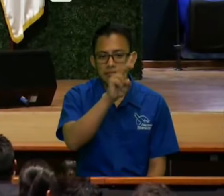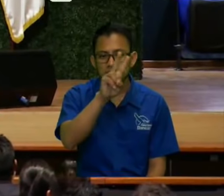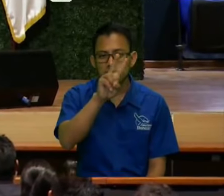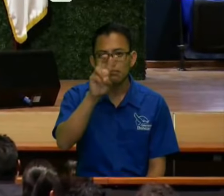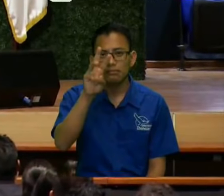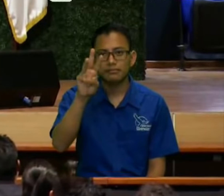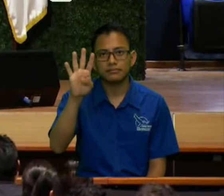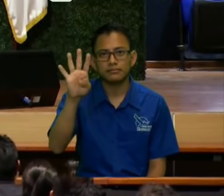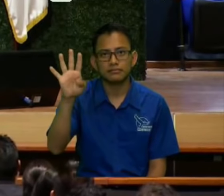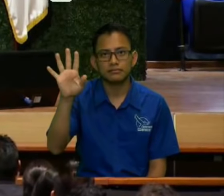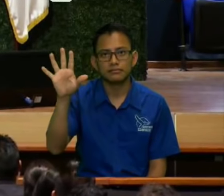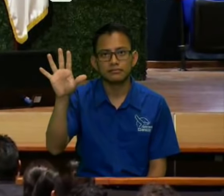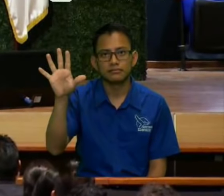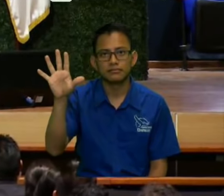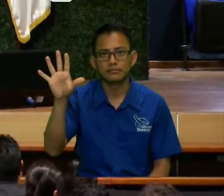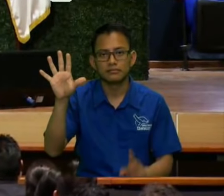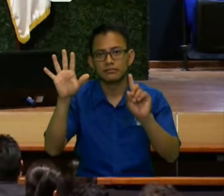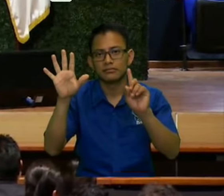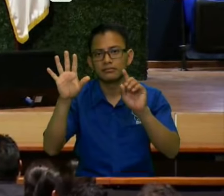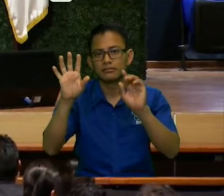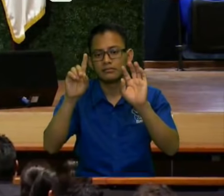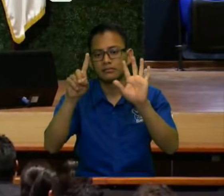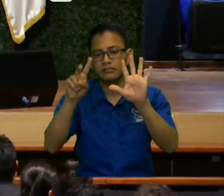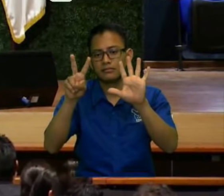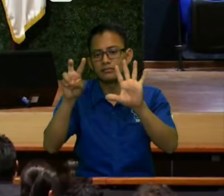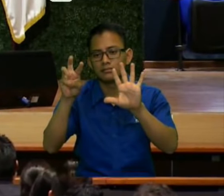milagro a su mente? ¿Ya se le recordó?